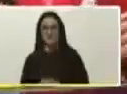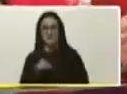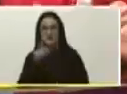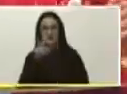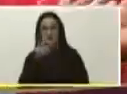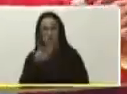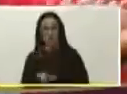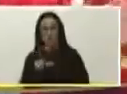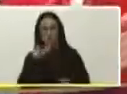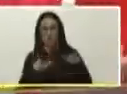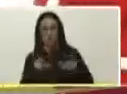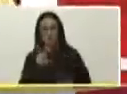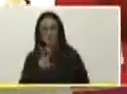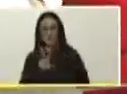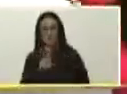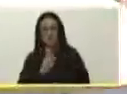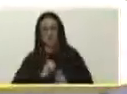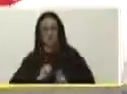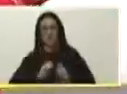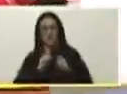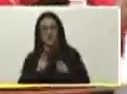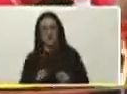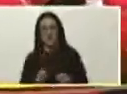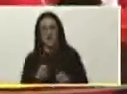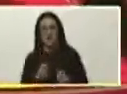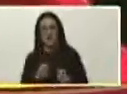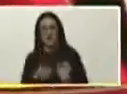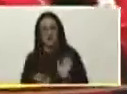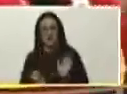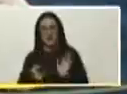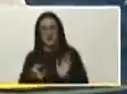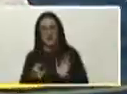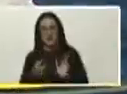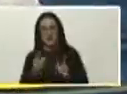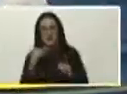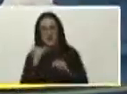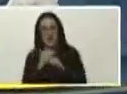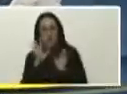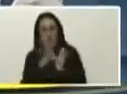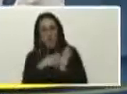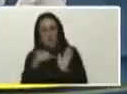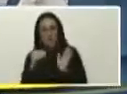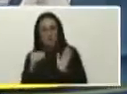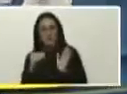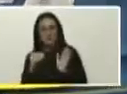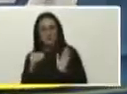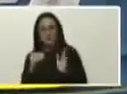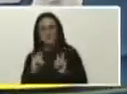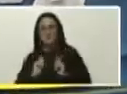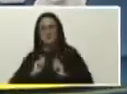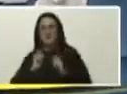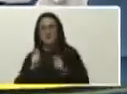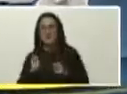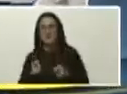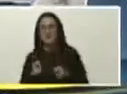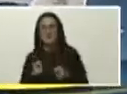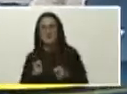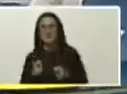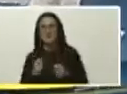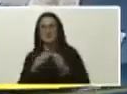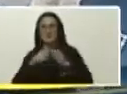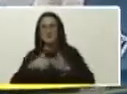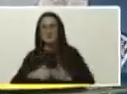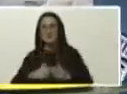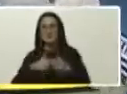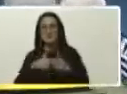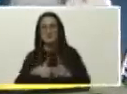ellos dos le queremos entregar una réplica le queremos entregar esta réplica del buque